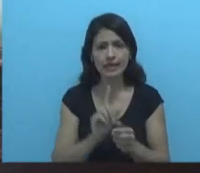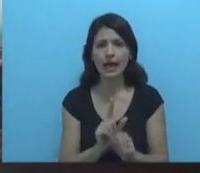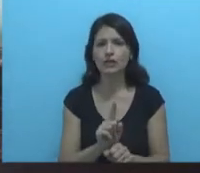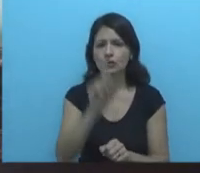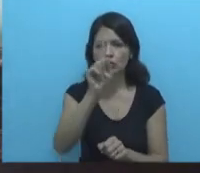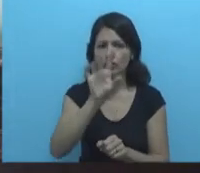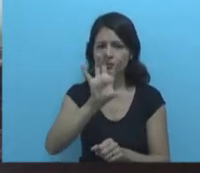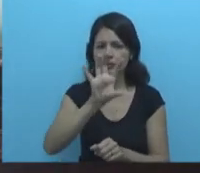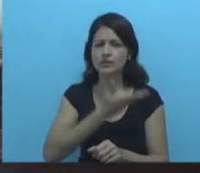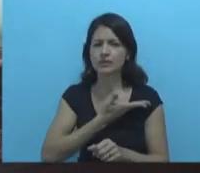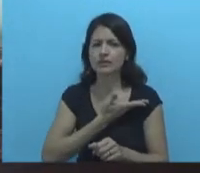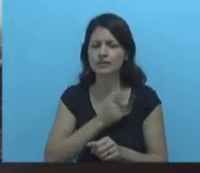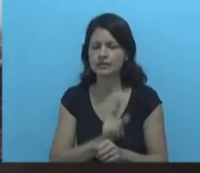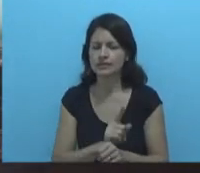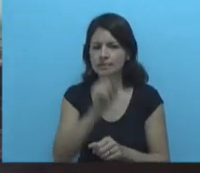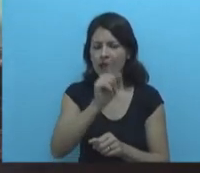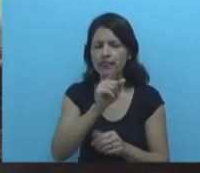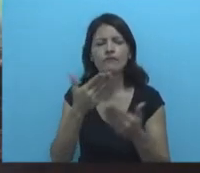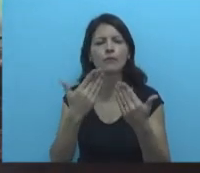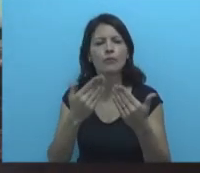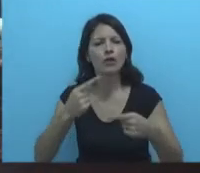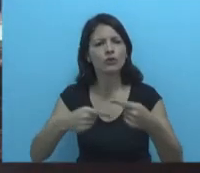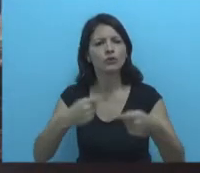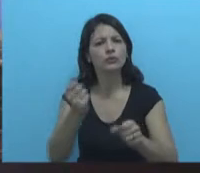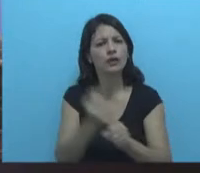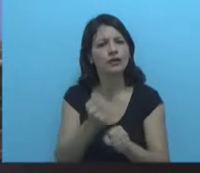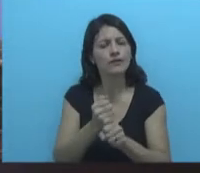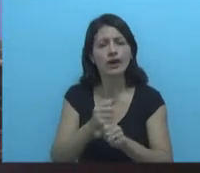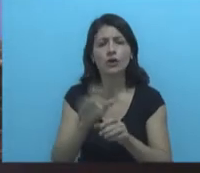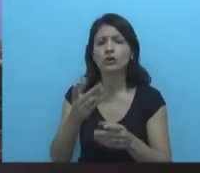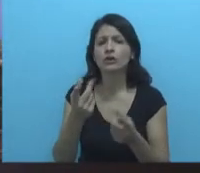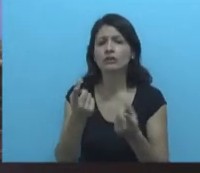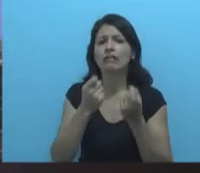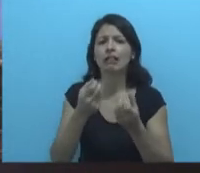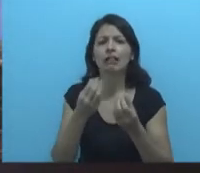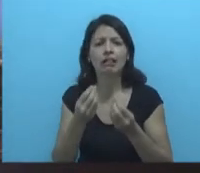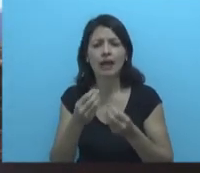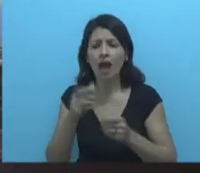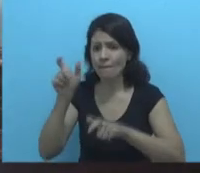General Obligado, dotando de recursos humanos a los mismos.